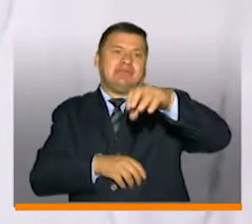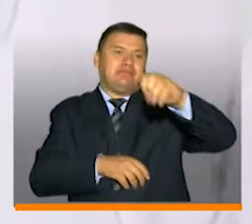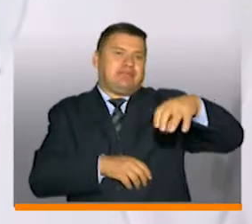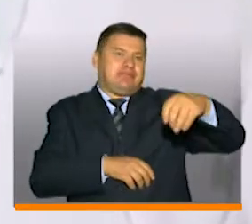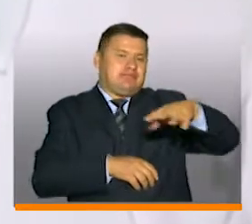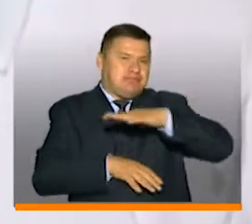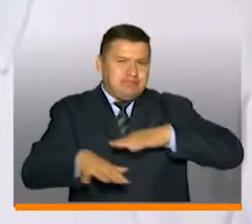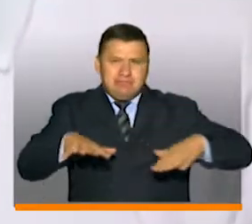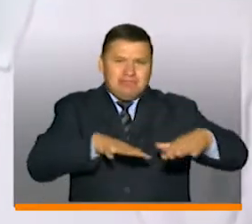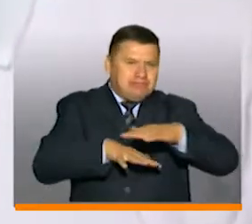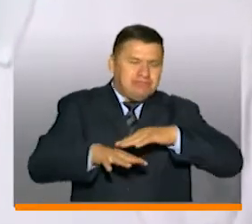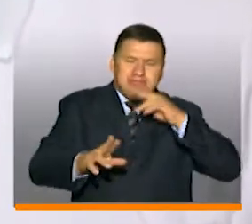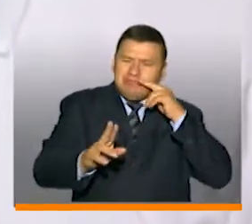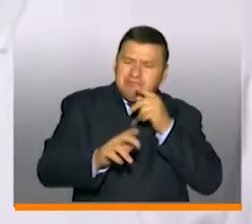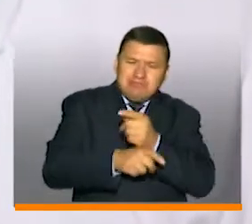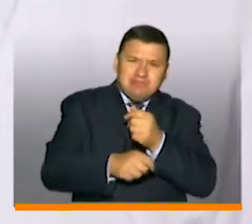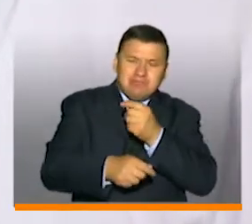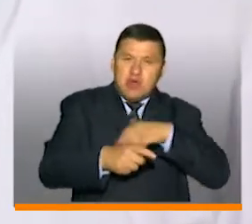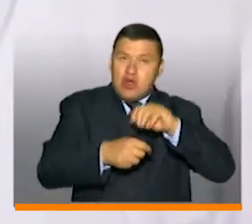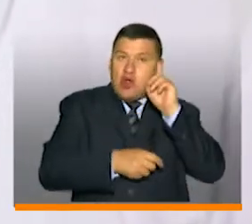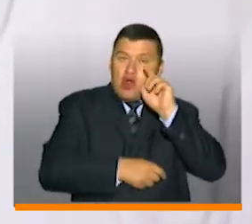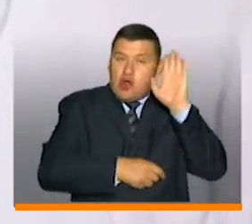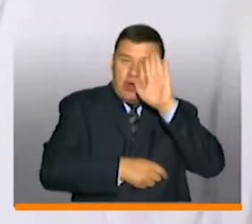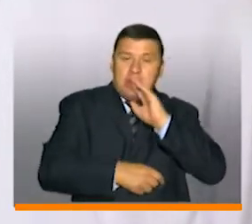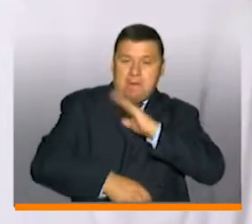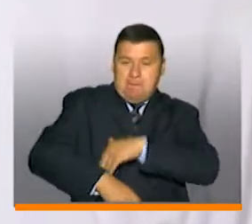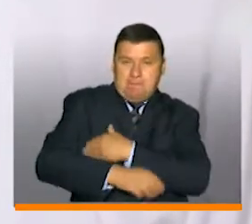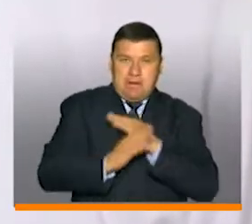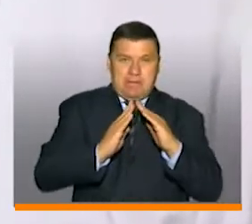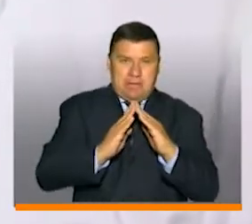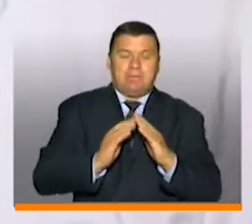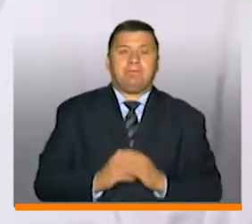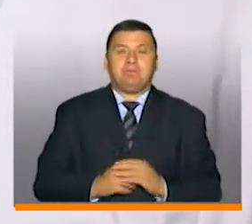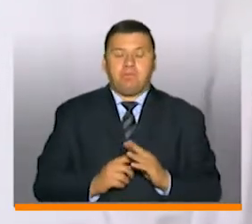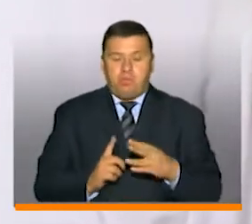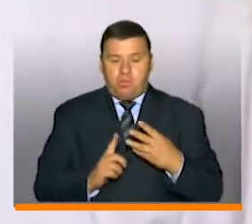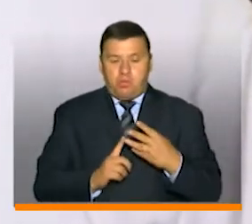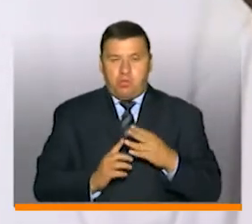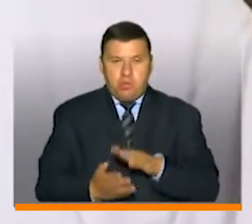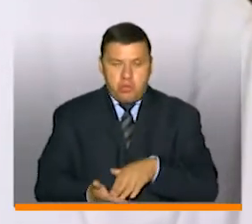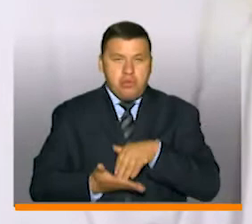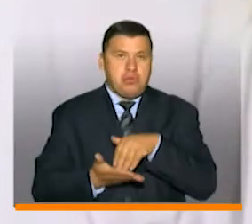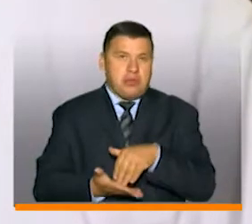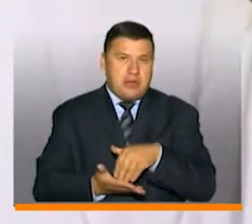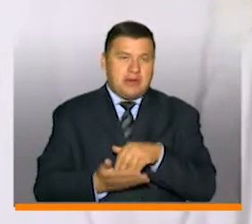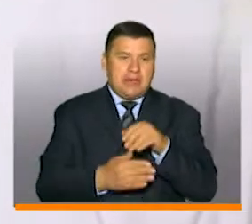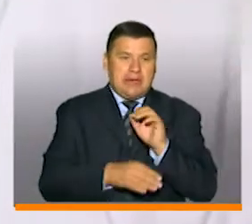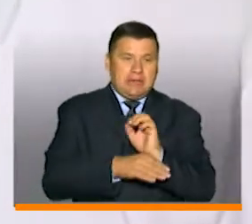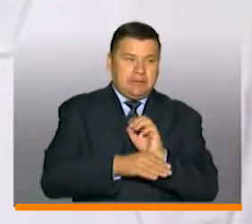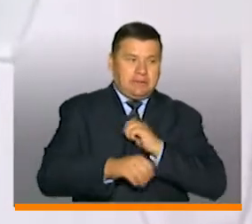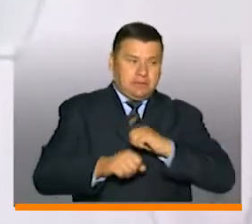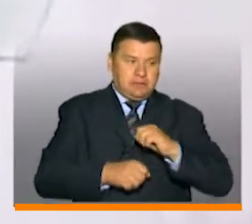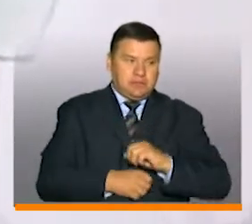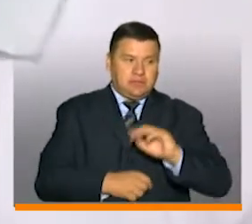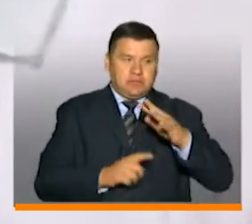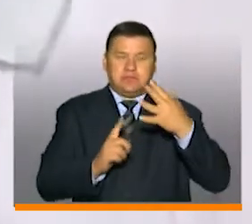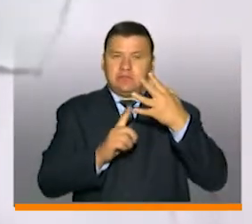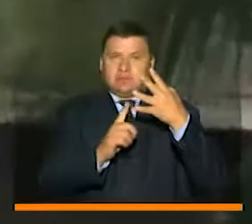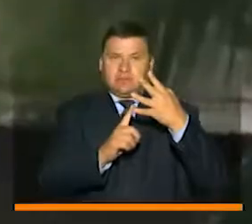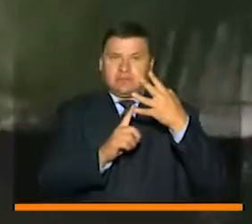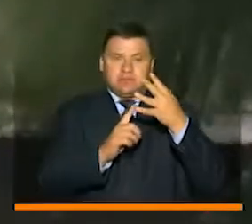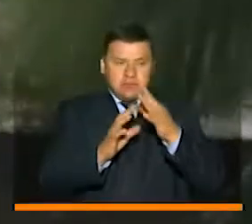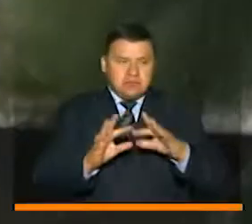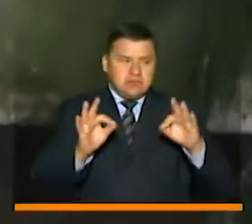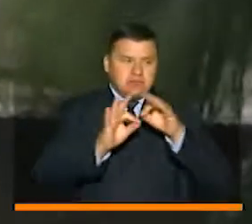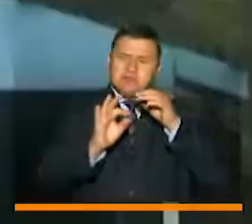van a estudiar detenidamente con la gobernación y el Ministerio de Vivienda. Tercero, fortalecimiento de las entidades operativas. Cuarto,